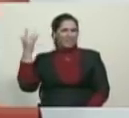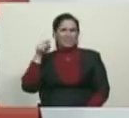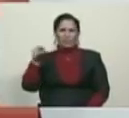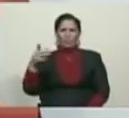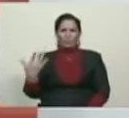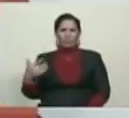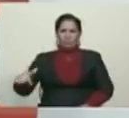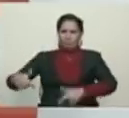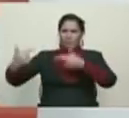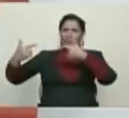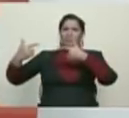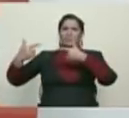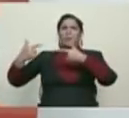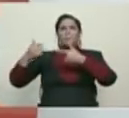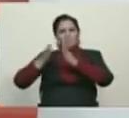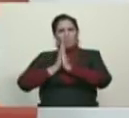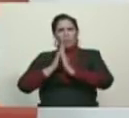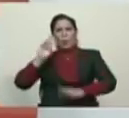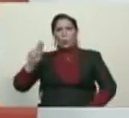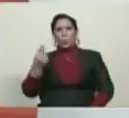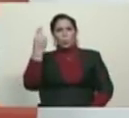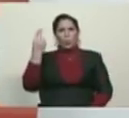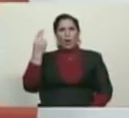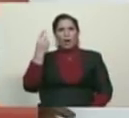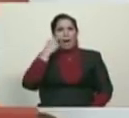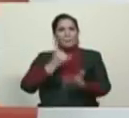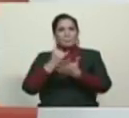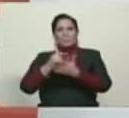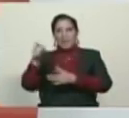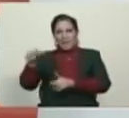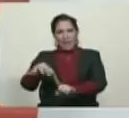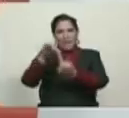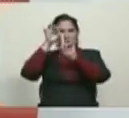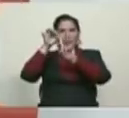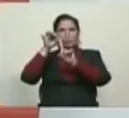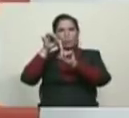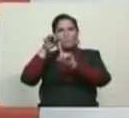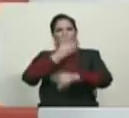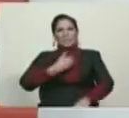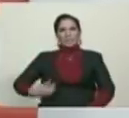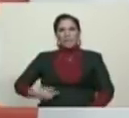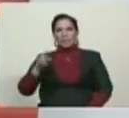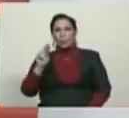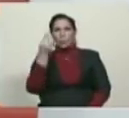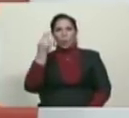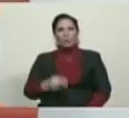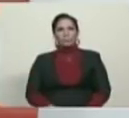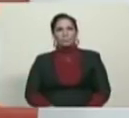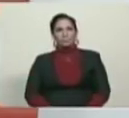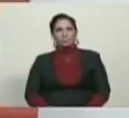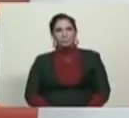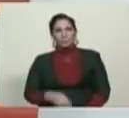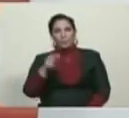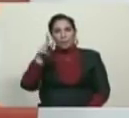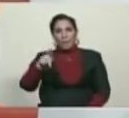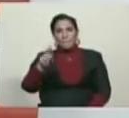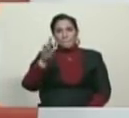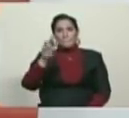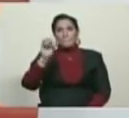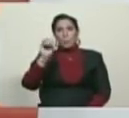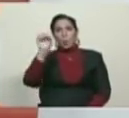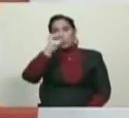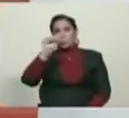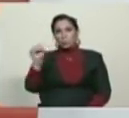medirse en Uruguay, que él quiere ser presidente, pero si es electo presidente. De manera que Prosur, que esté